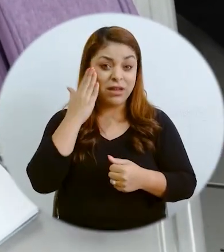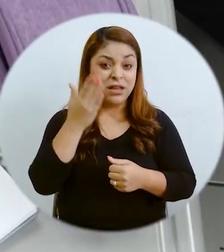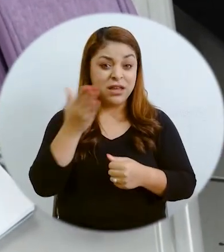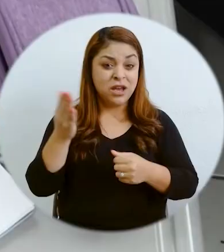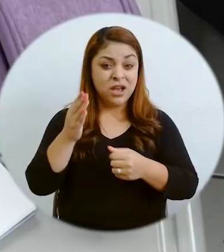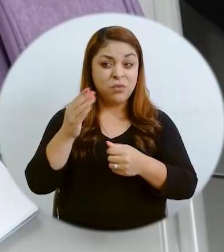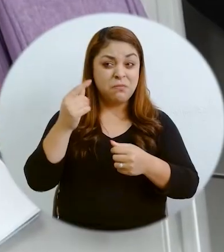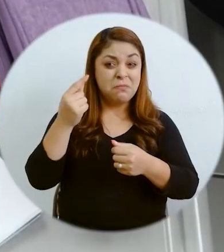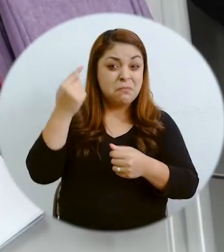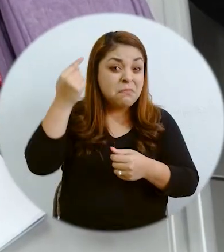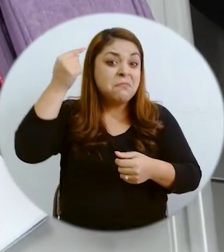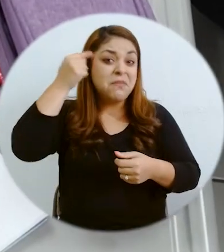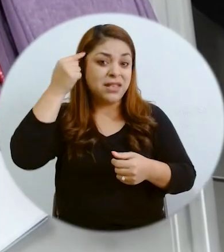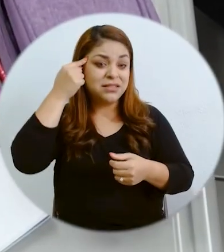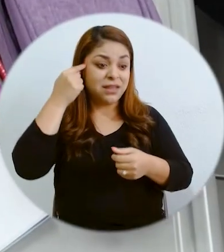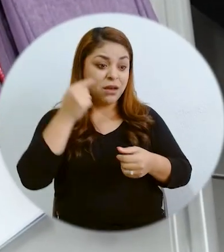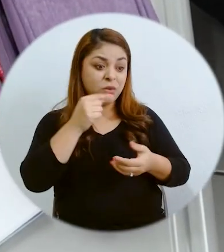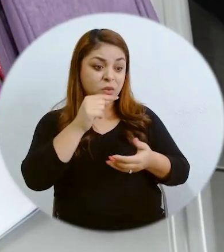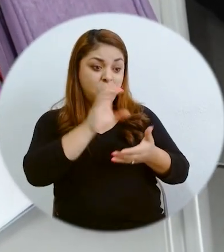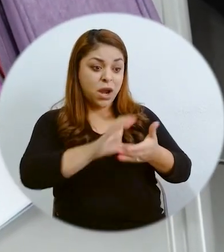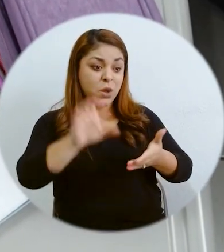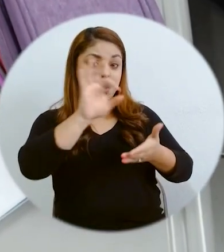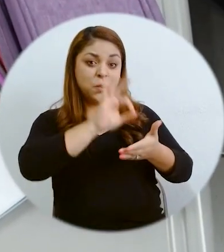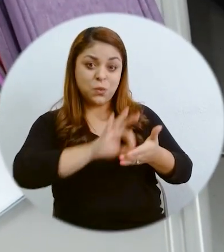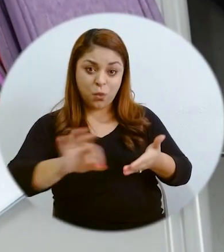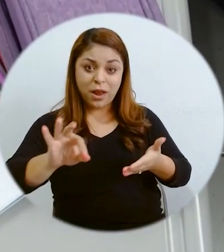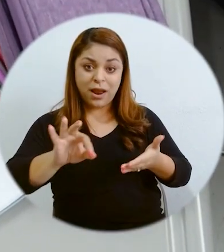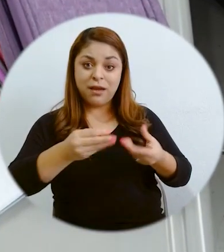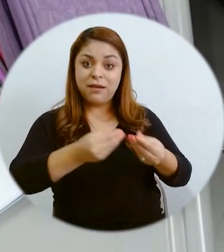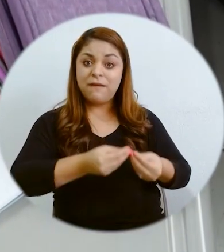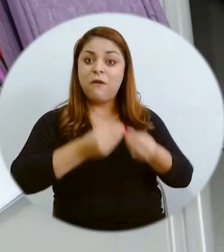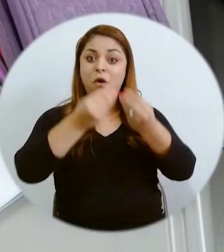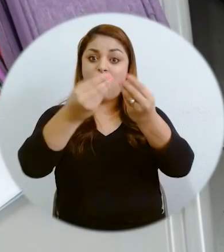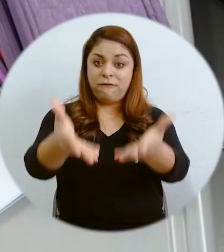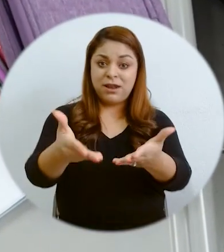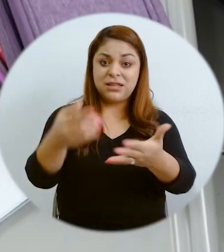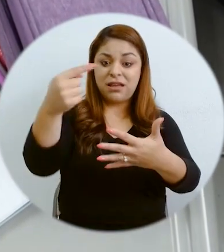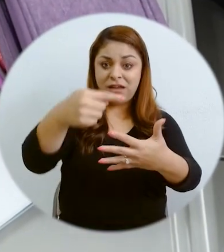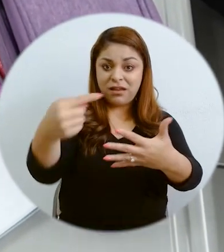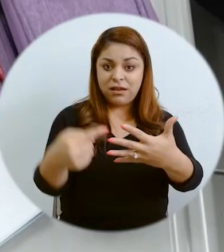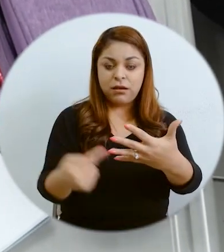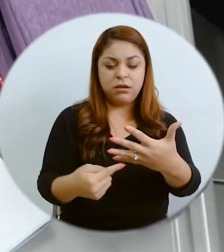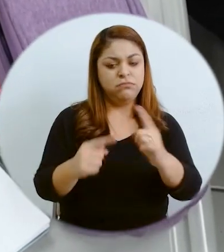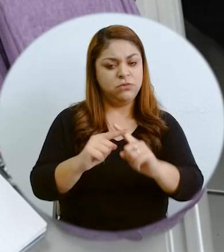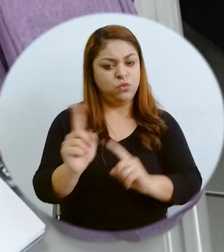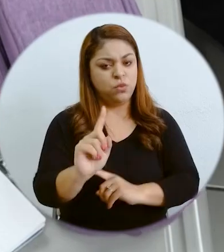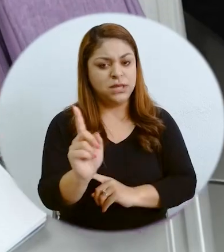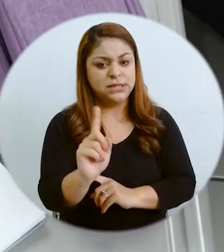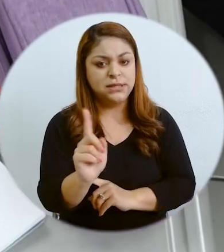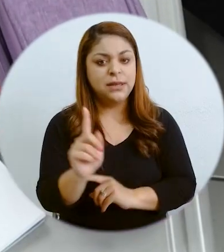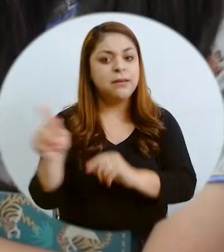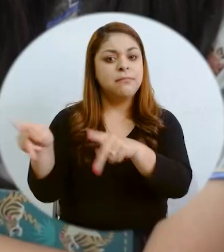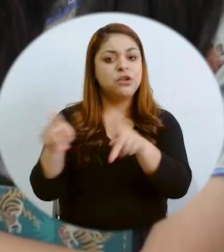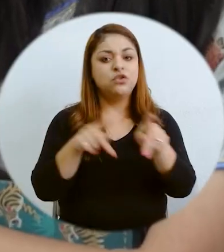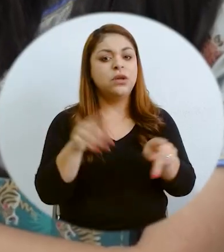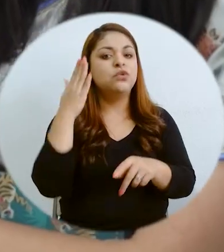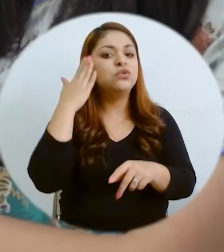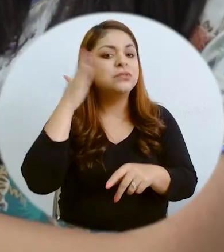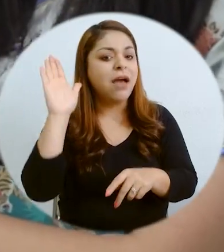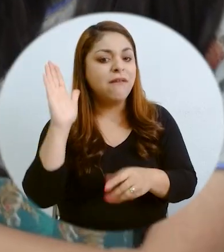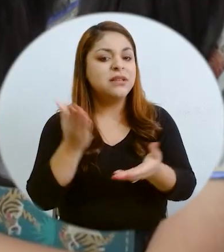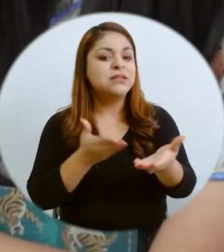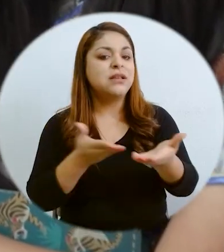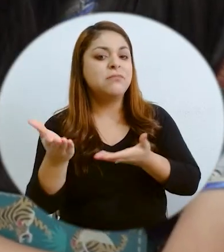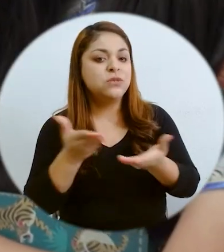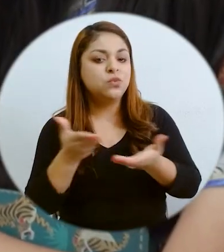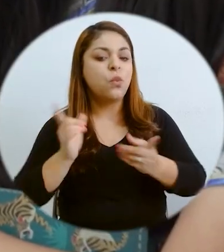gente entiende que la educación pública ofrece esto y ofrece A, B, C, ¿verdad? Y no es así, porque la